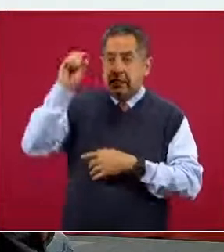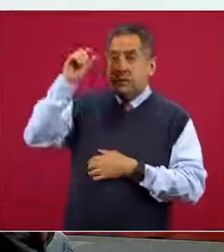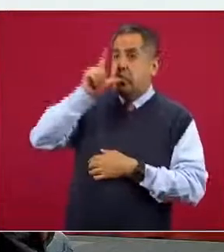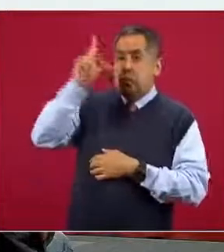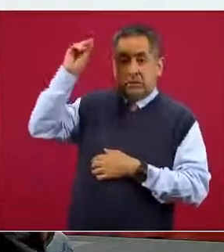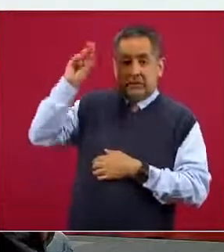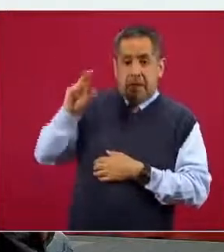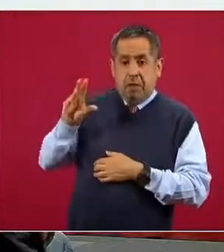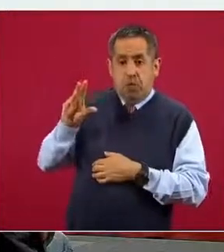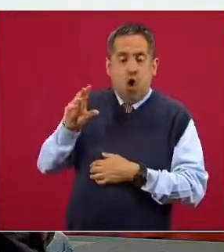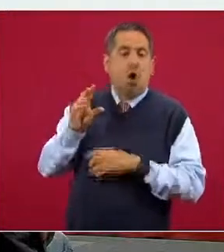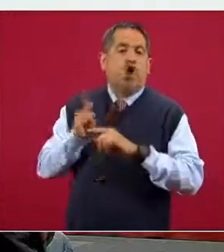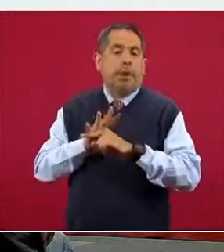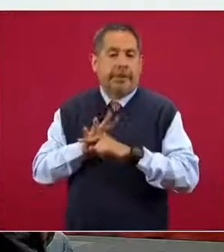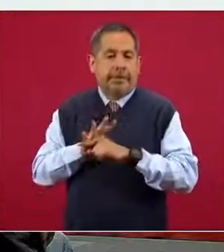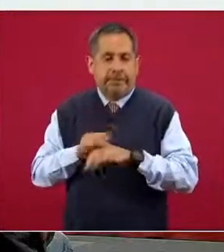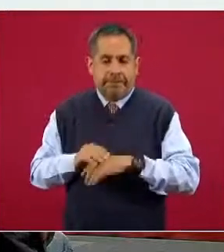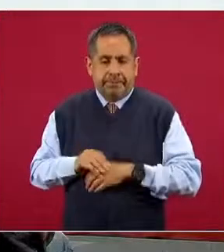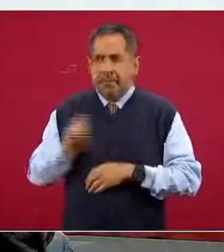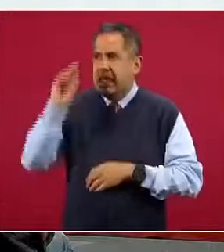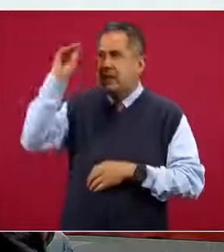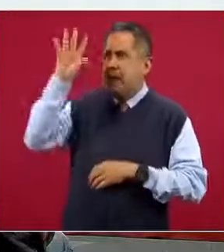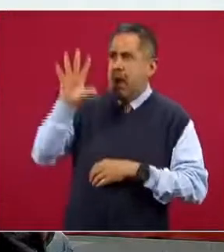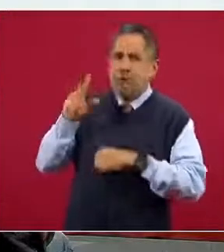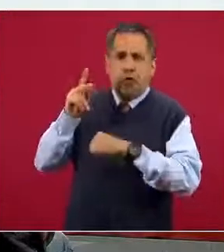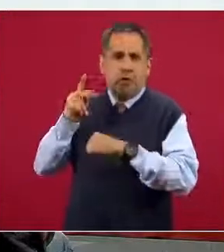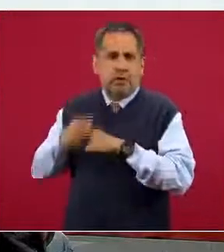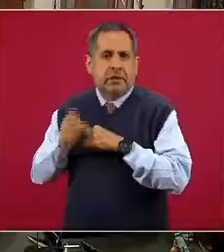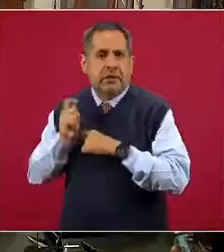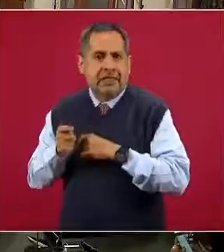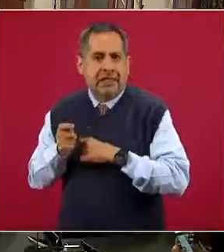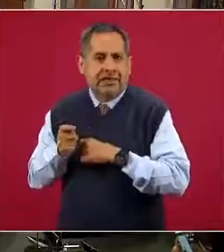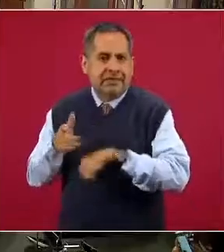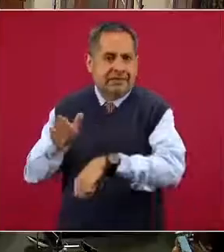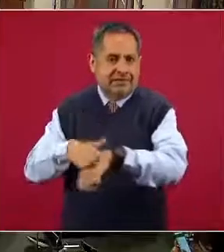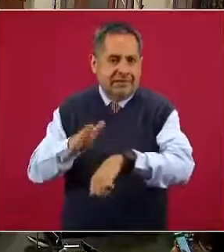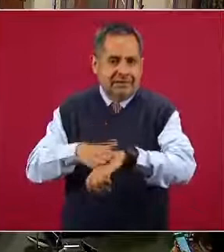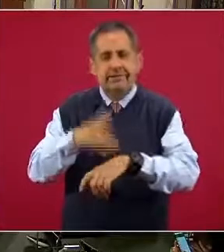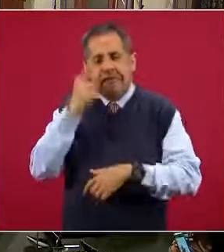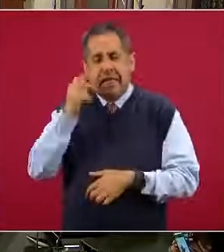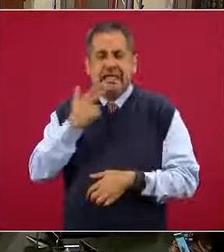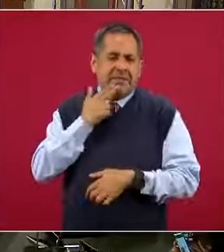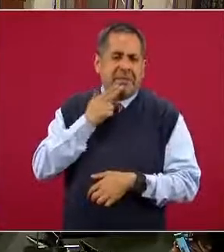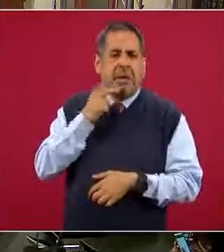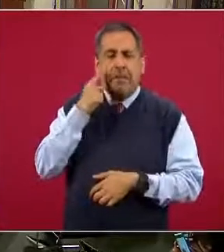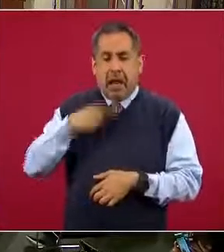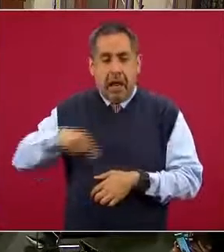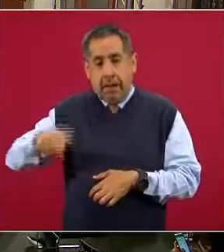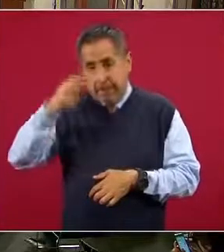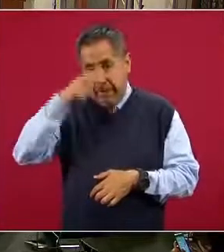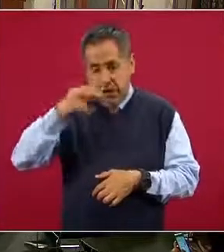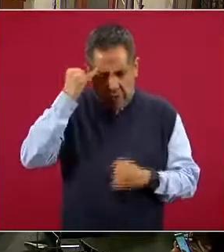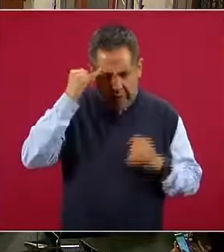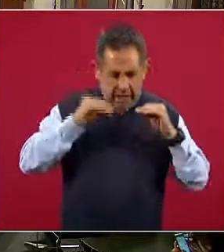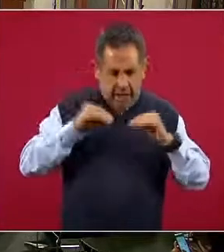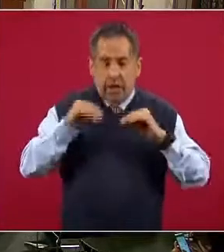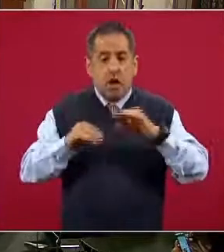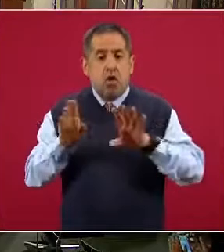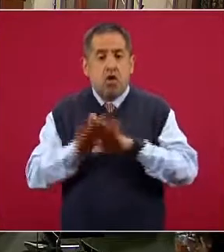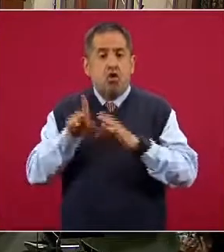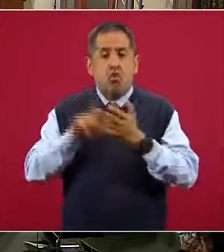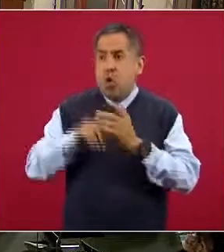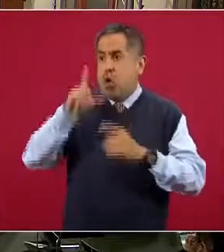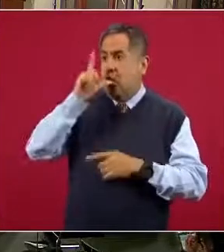COVID. Recordemos que el semáforo de riesgo COVID es el instrumento diseñado por México, operado